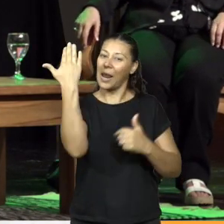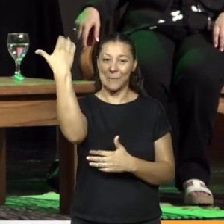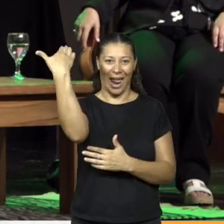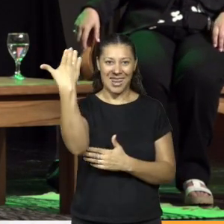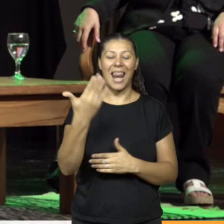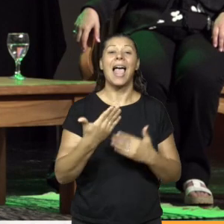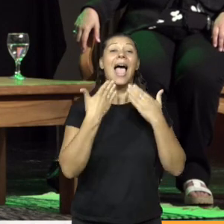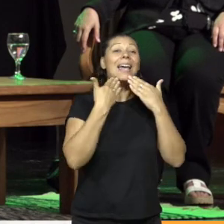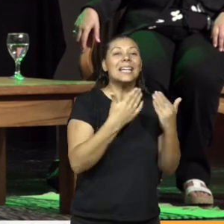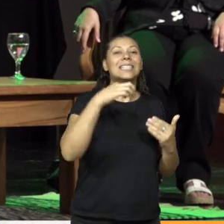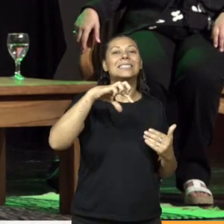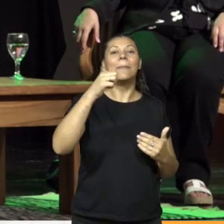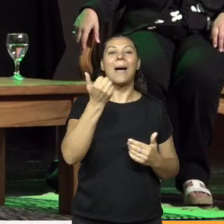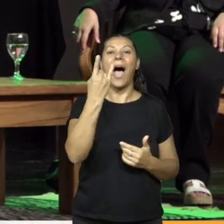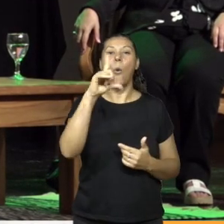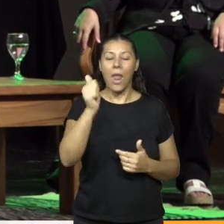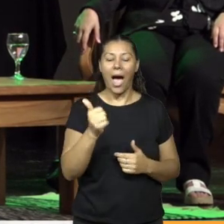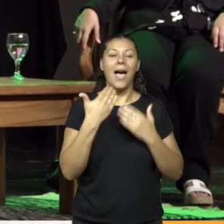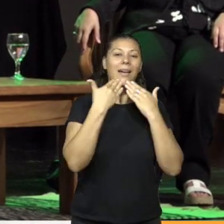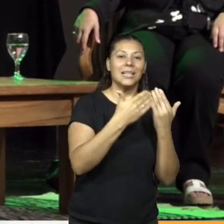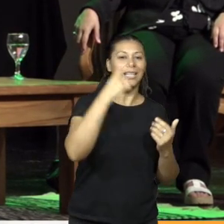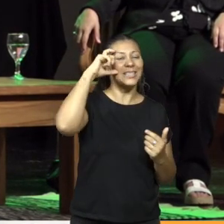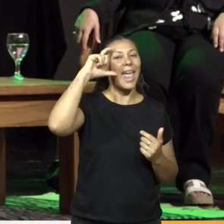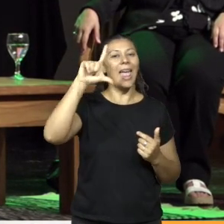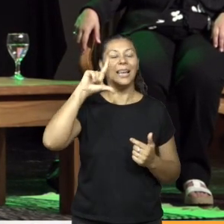Gracias, Paula. Gracias, Elizabeth. Y bueno,